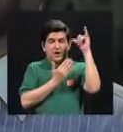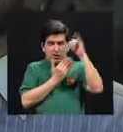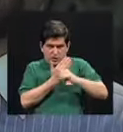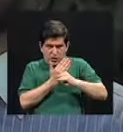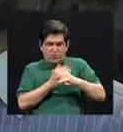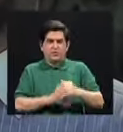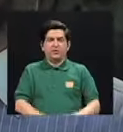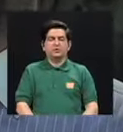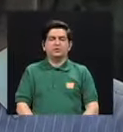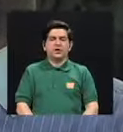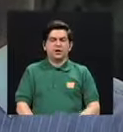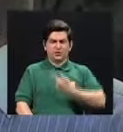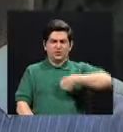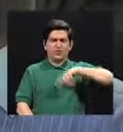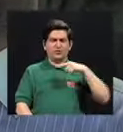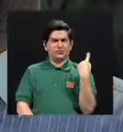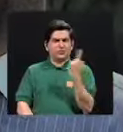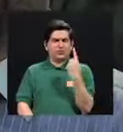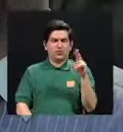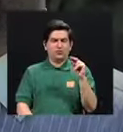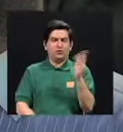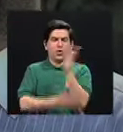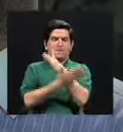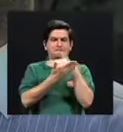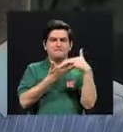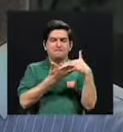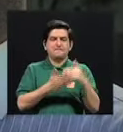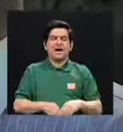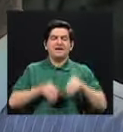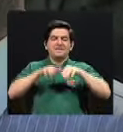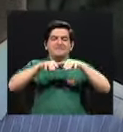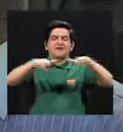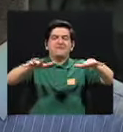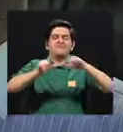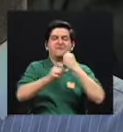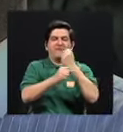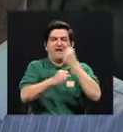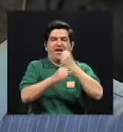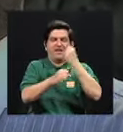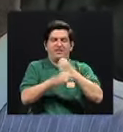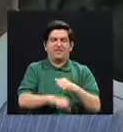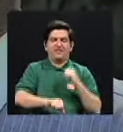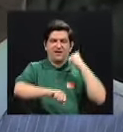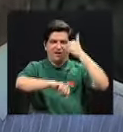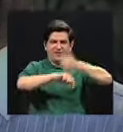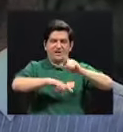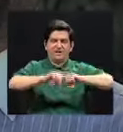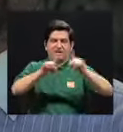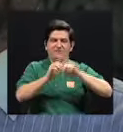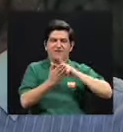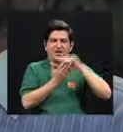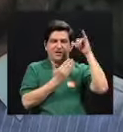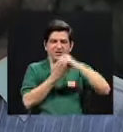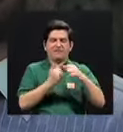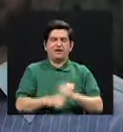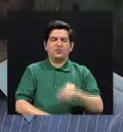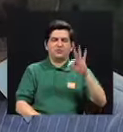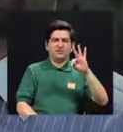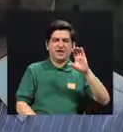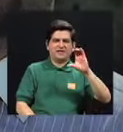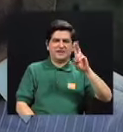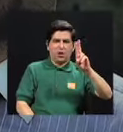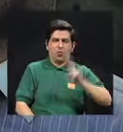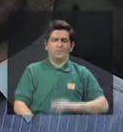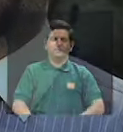Es importante señalar que como proyecto no estamos solos, sino que formamos parte de una red de trabajo constituida por